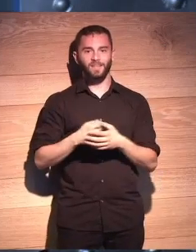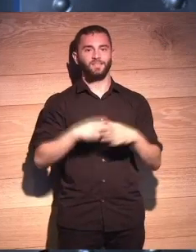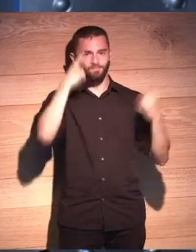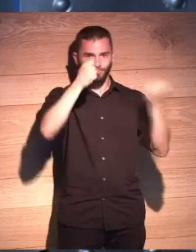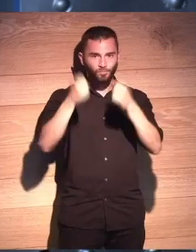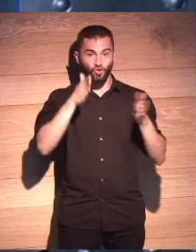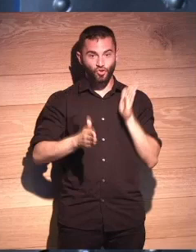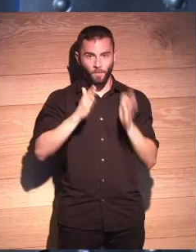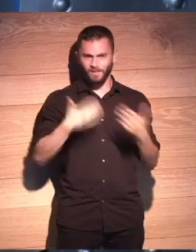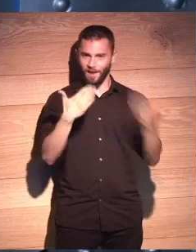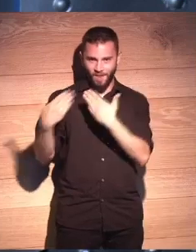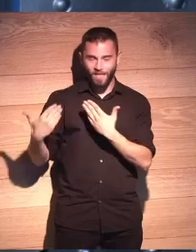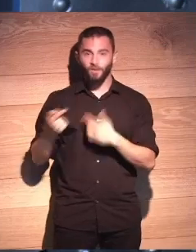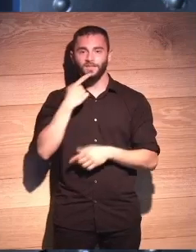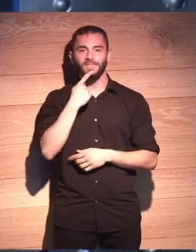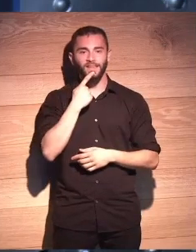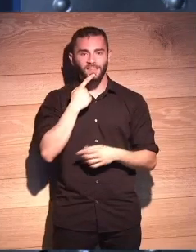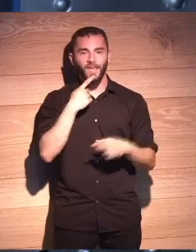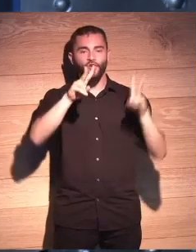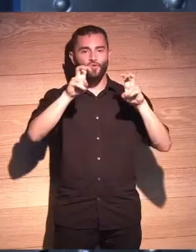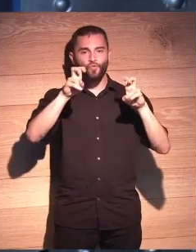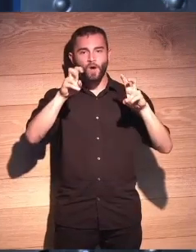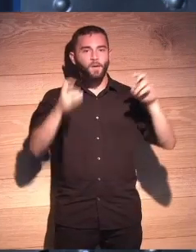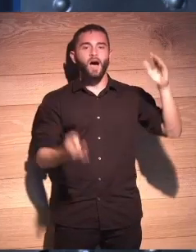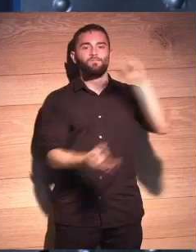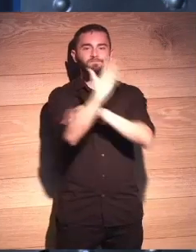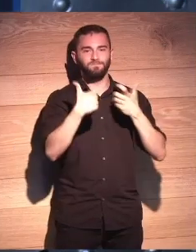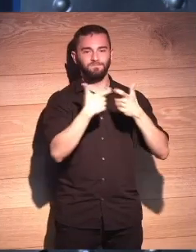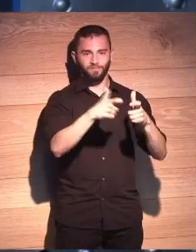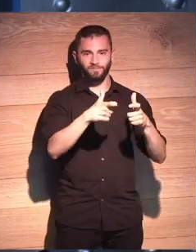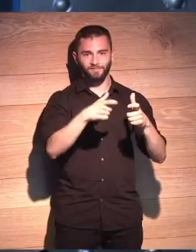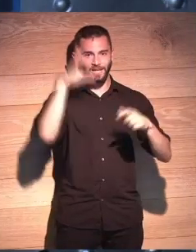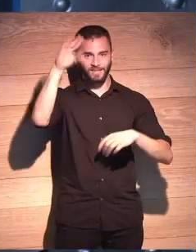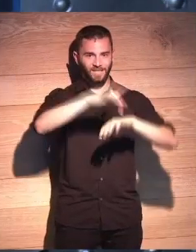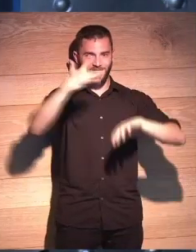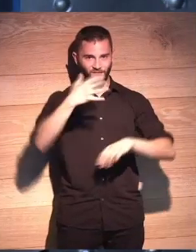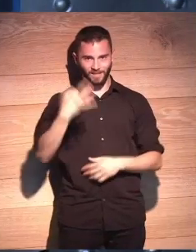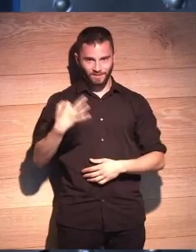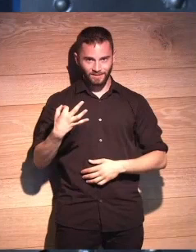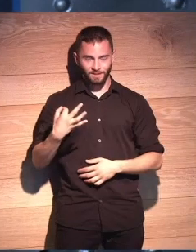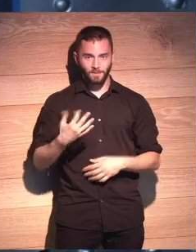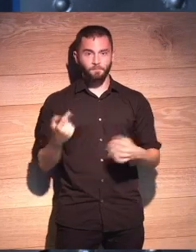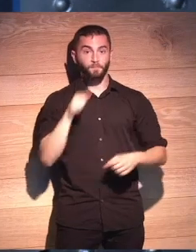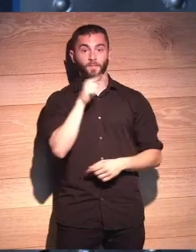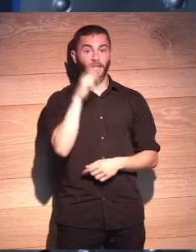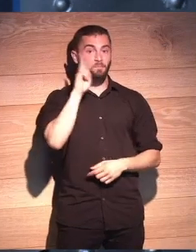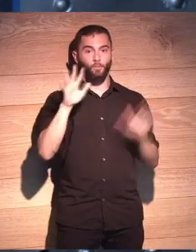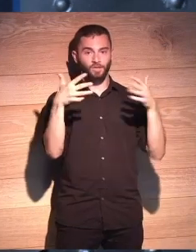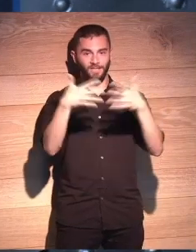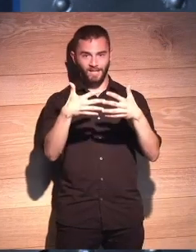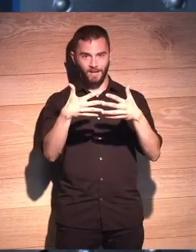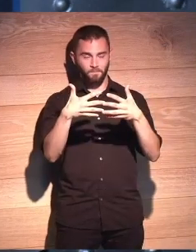robótica. Dicen que tiene que crearse una nueva rama, una nueva disciplina de inteligencia artificial. Aquí vemos